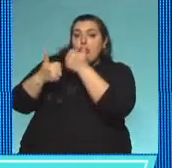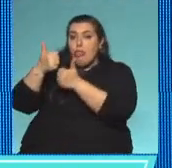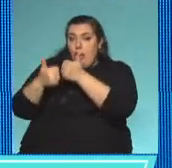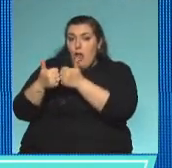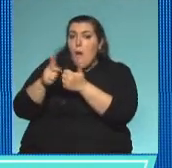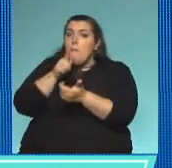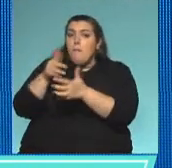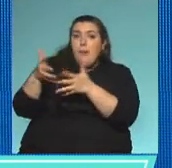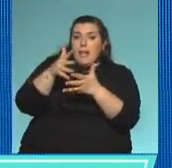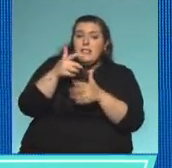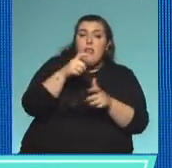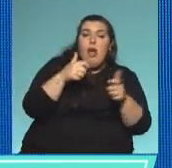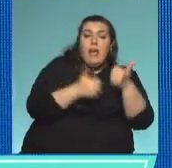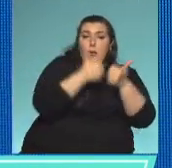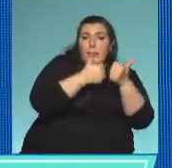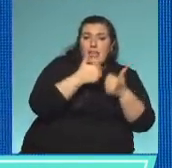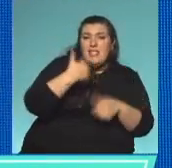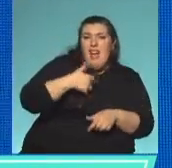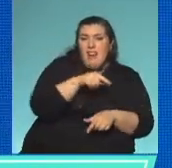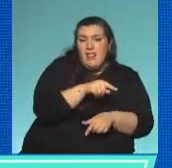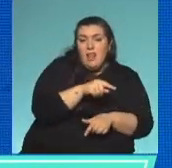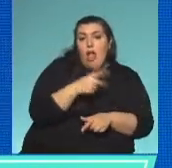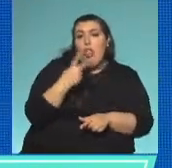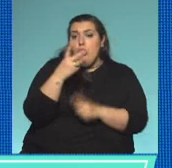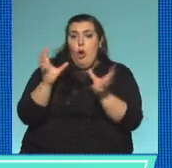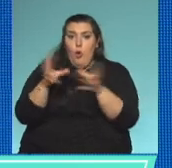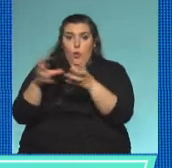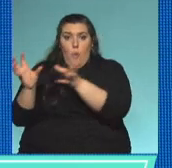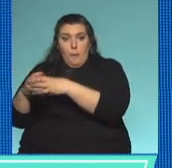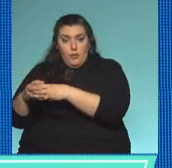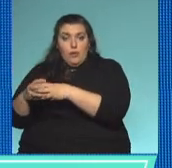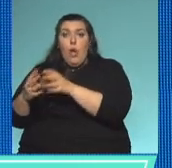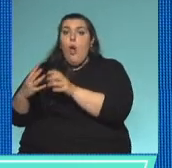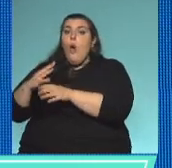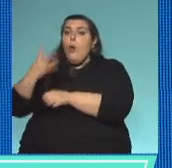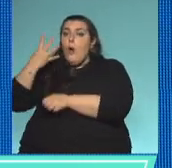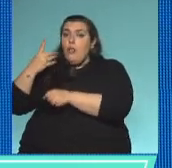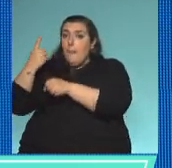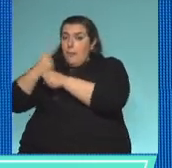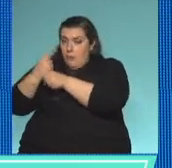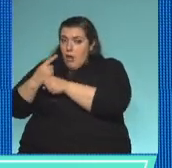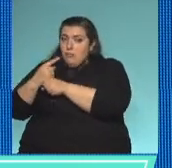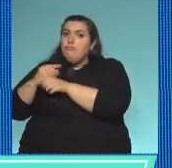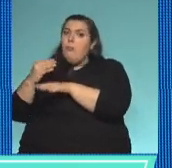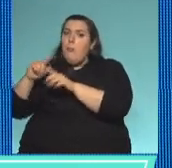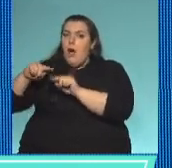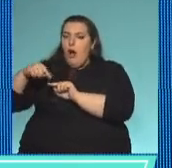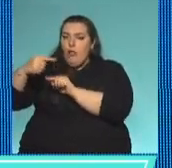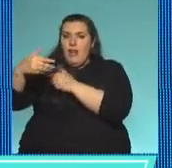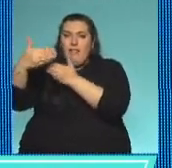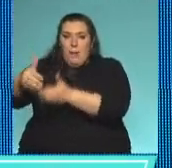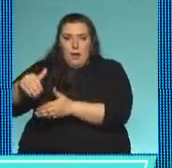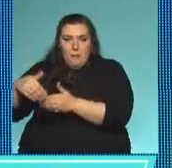en el fútbol argentino. En realidad, él tiene la misma estructura. Son dos grupos, los cuatro primeros de cada uno se clasifican a los cuartos de final. Ahora está